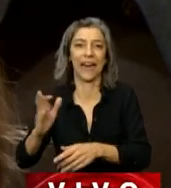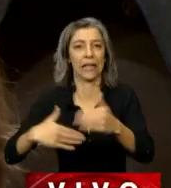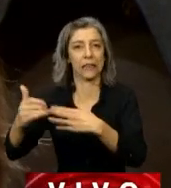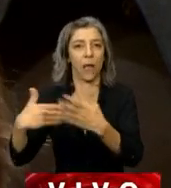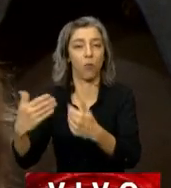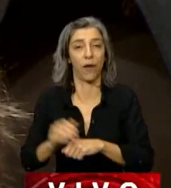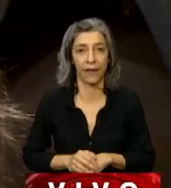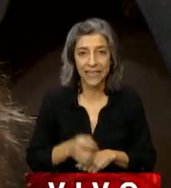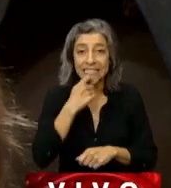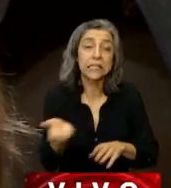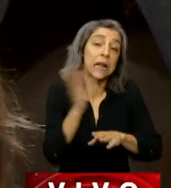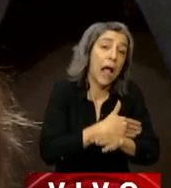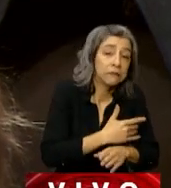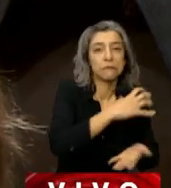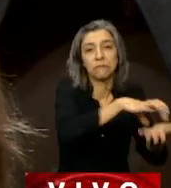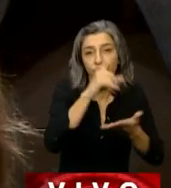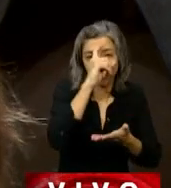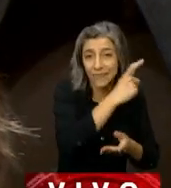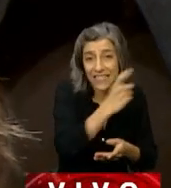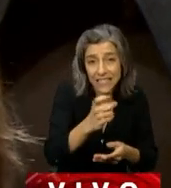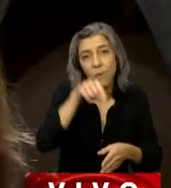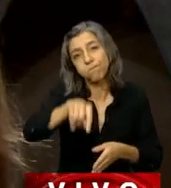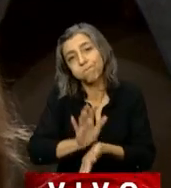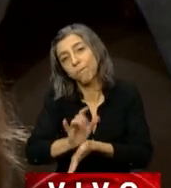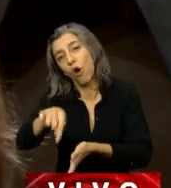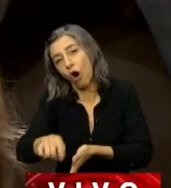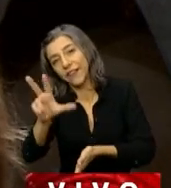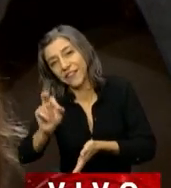100 centros de salud, hoy vamos a poder hacer 30. Y